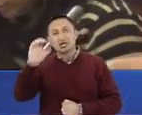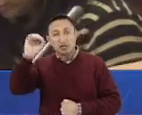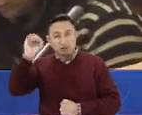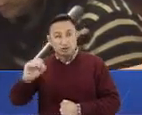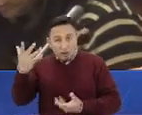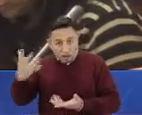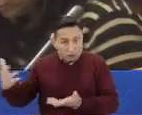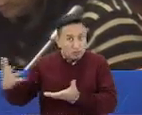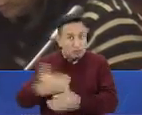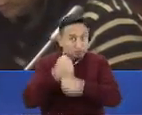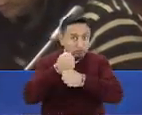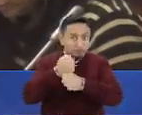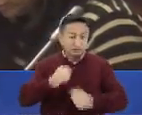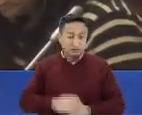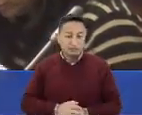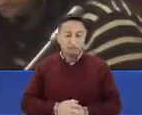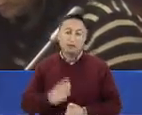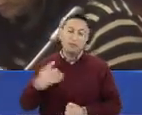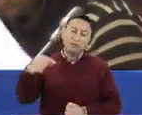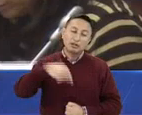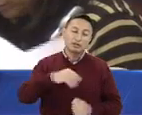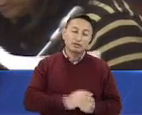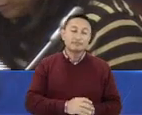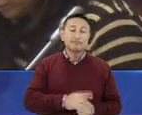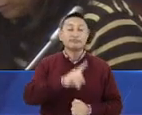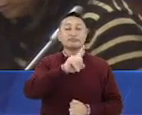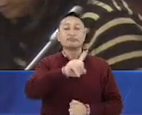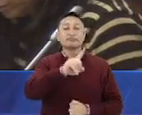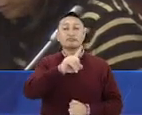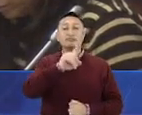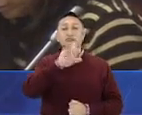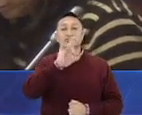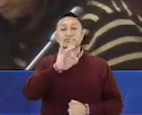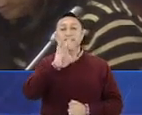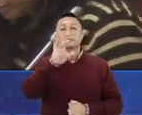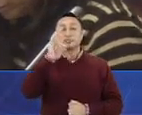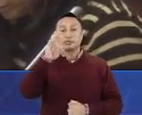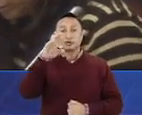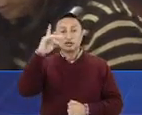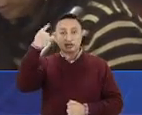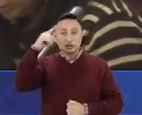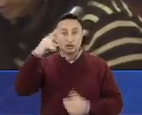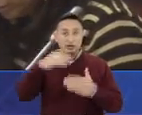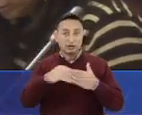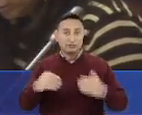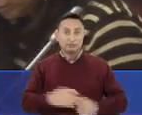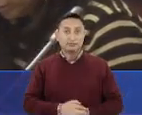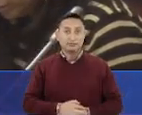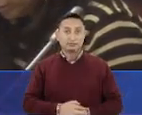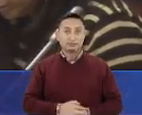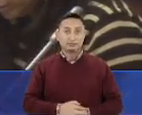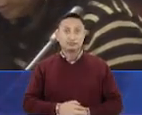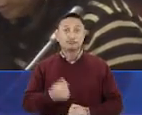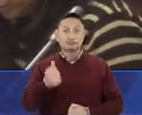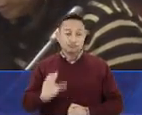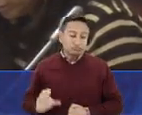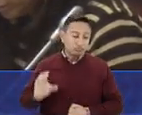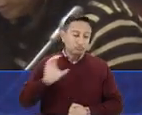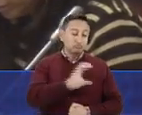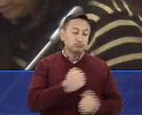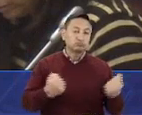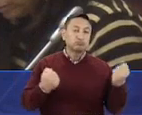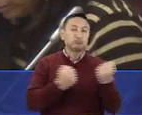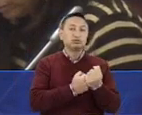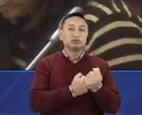el 10% de este valor, se podría rescatar 170 millones de dólares inyectados para la